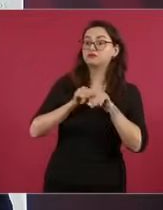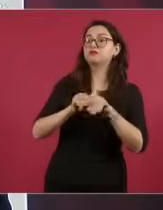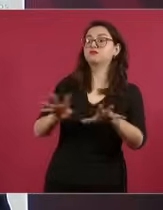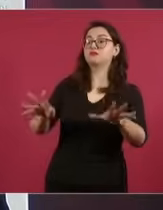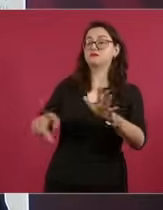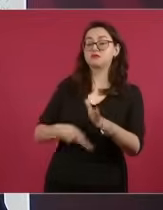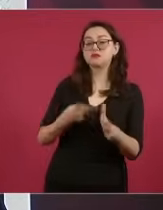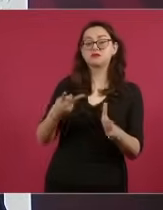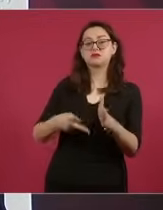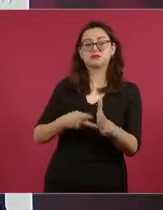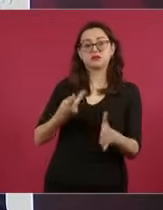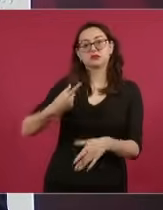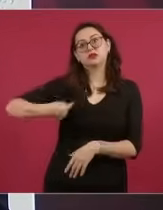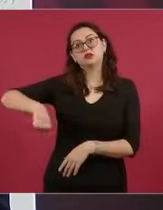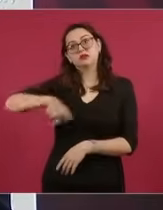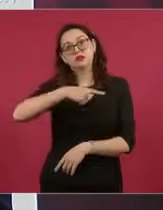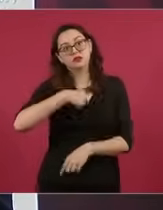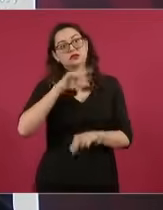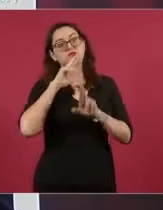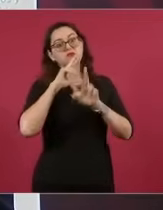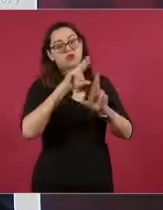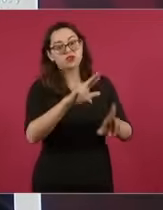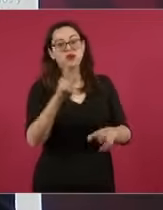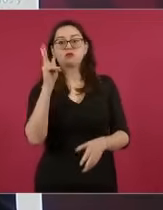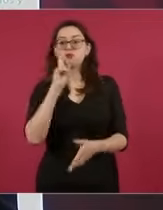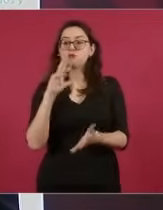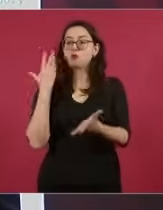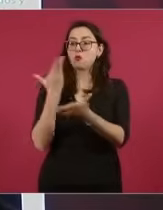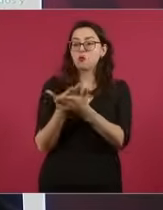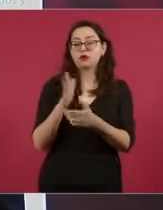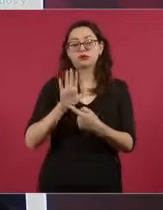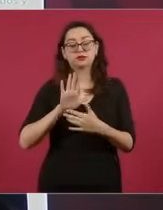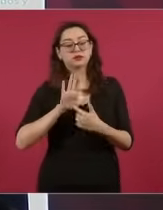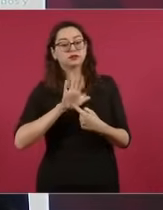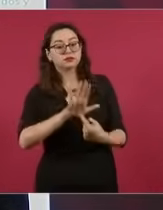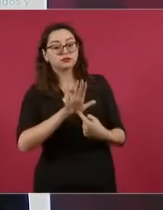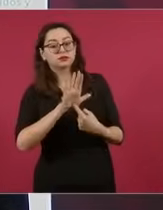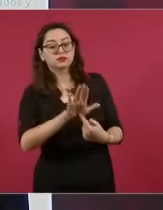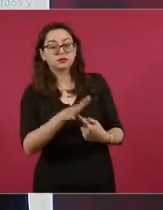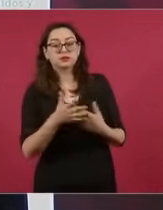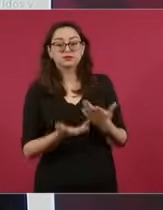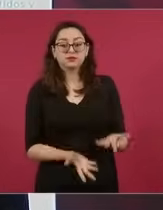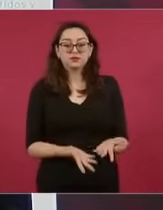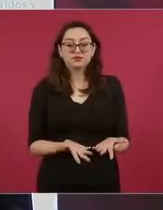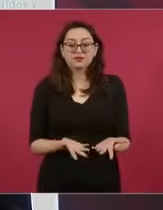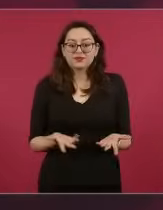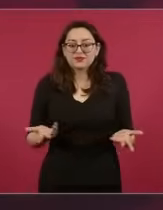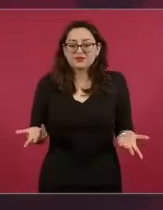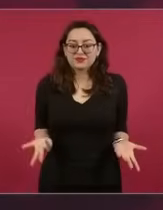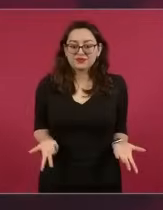es una muestra, porque si no, no terminamos.